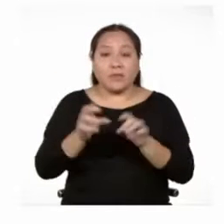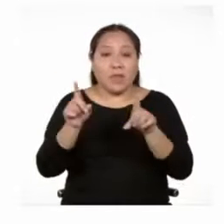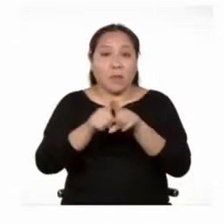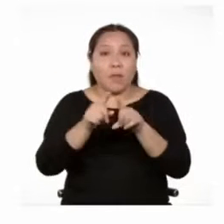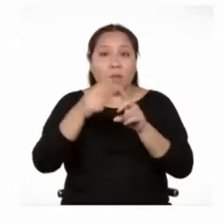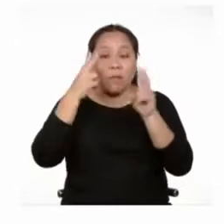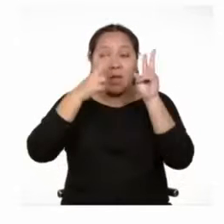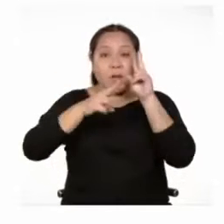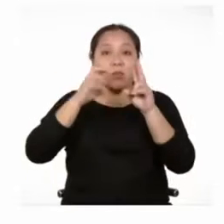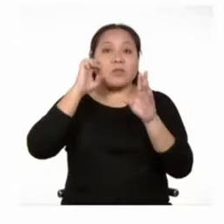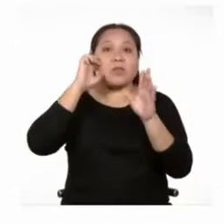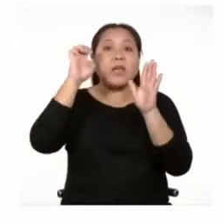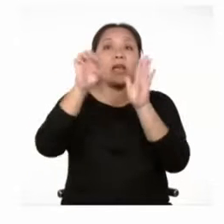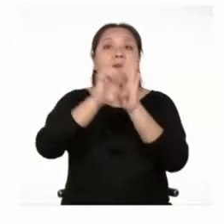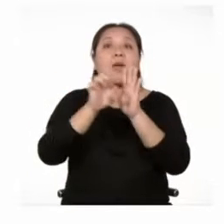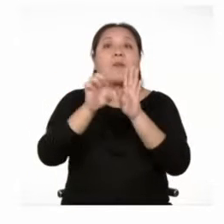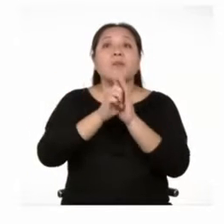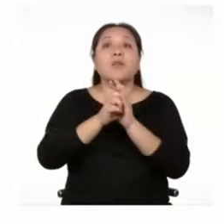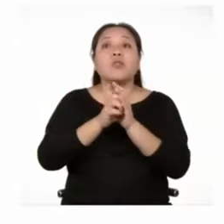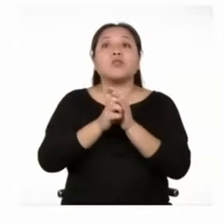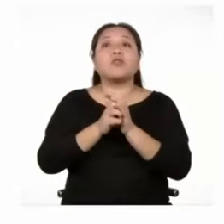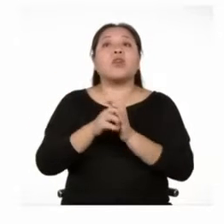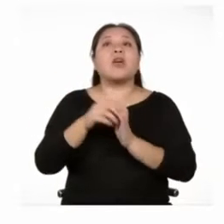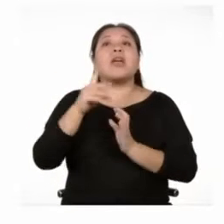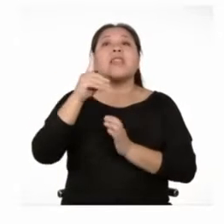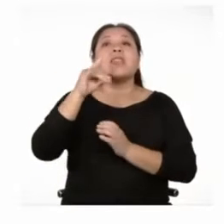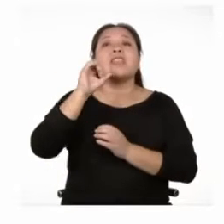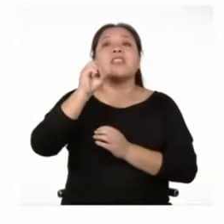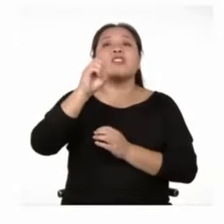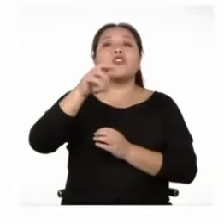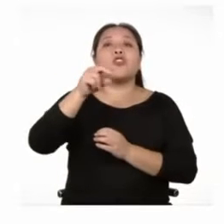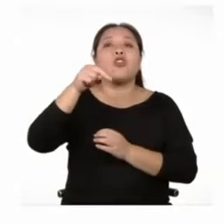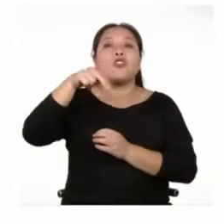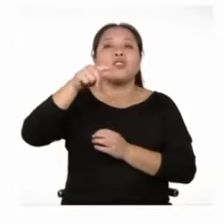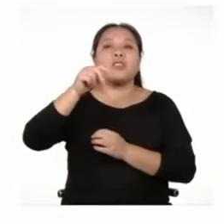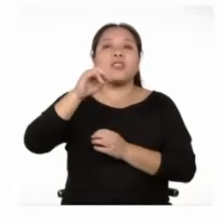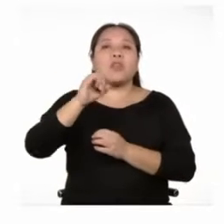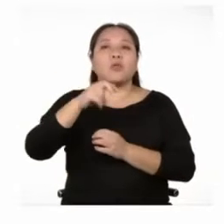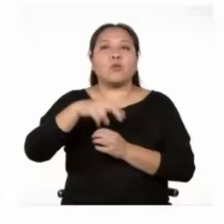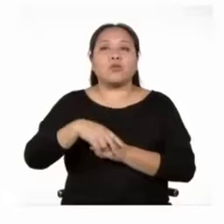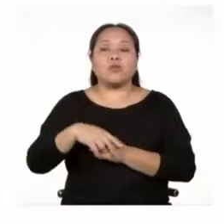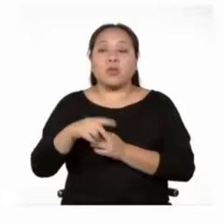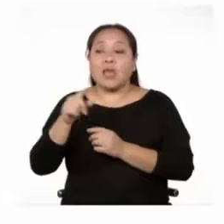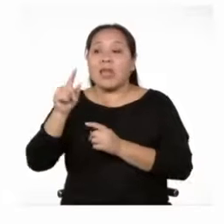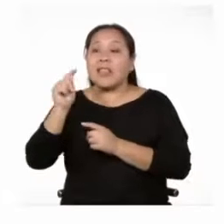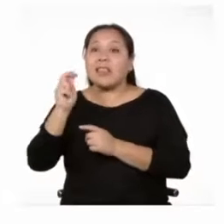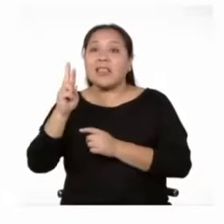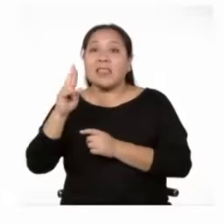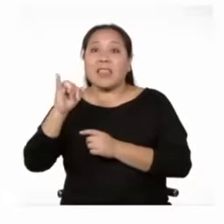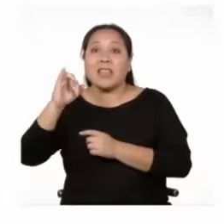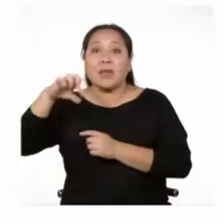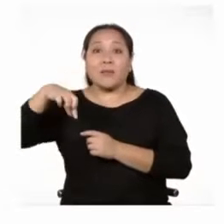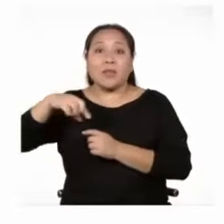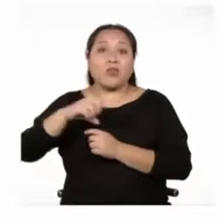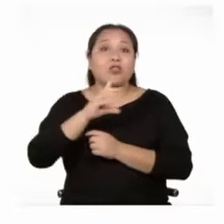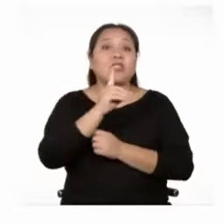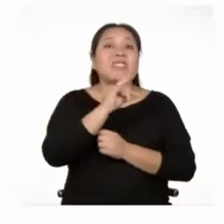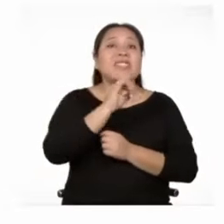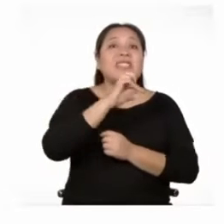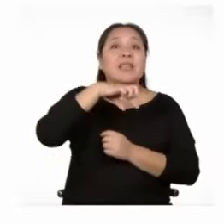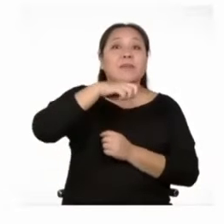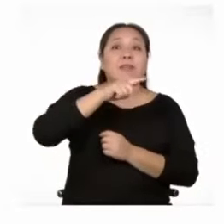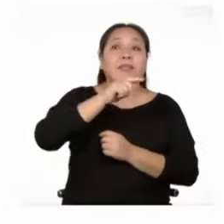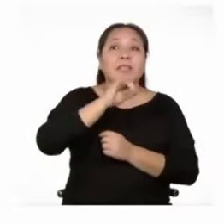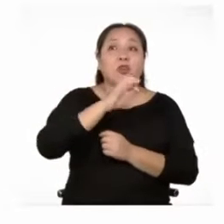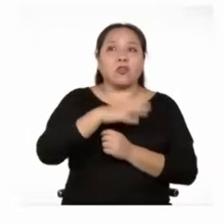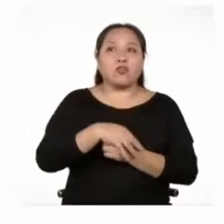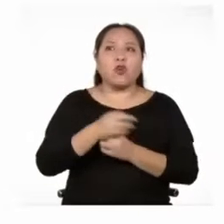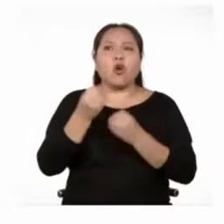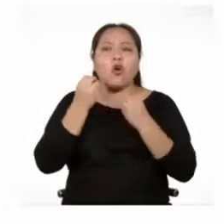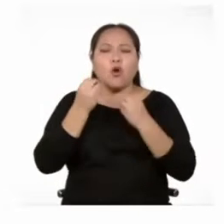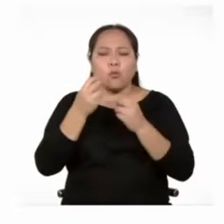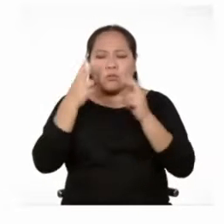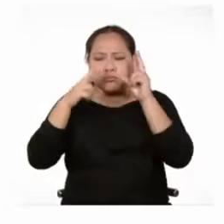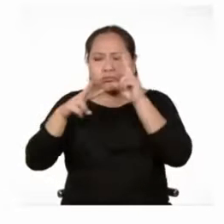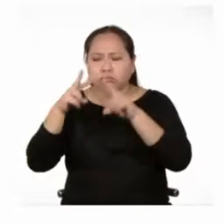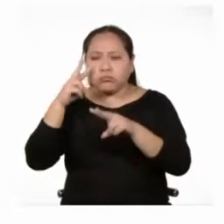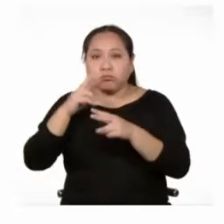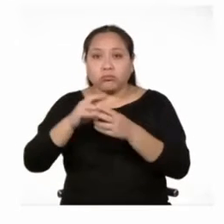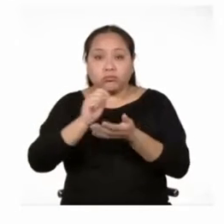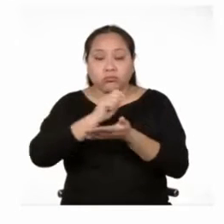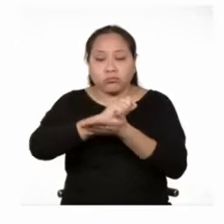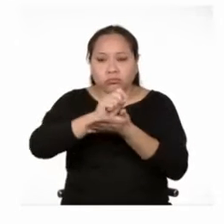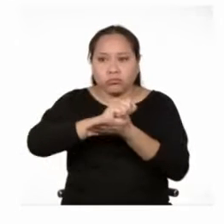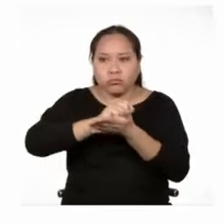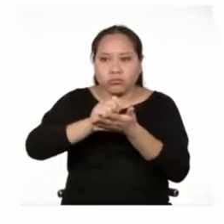ejemplos de textos expositivos discontinuos, como los trípticos y dípticos. Revisaremos cómo al escribir debemos tener en cuenta